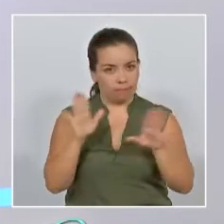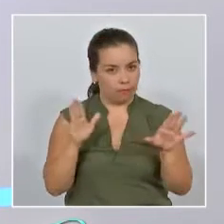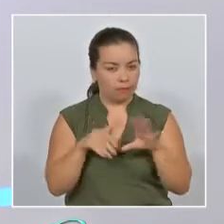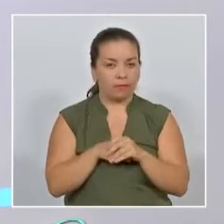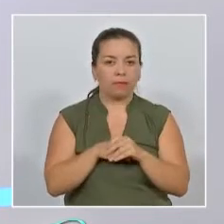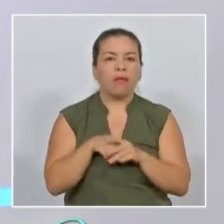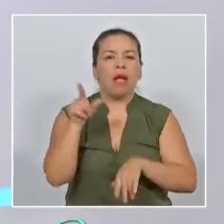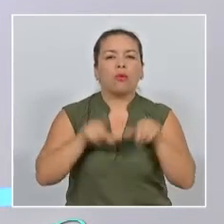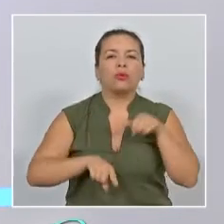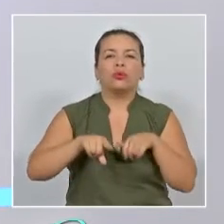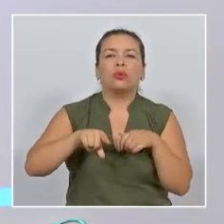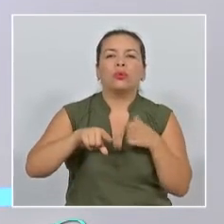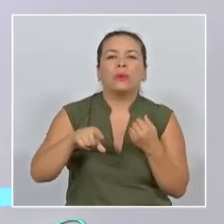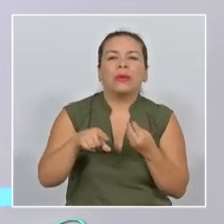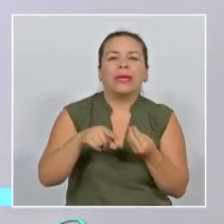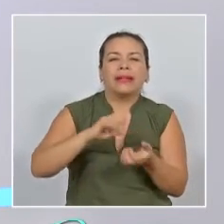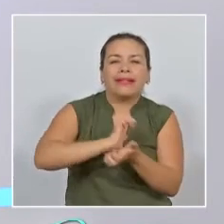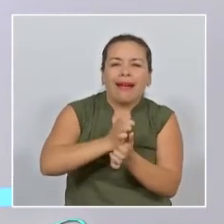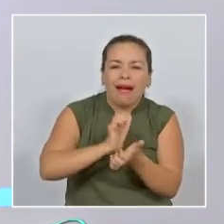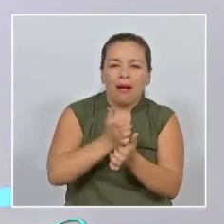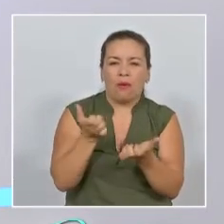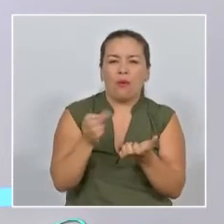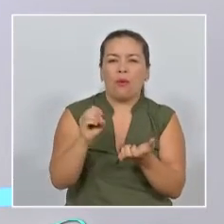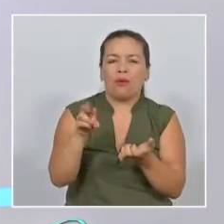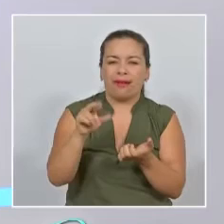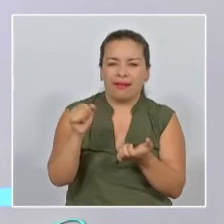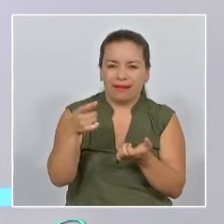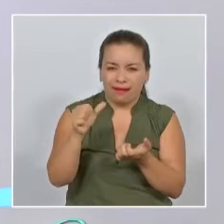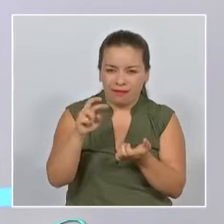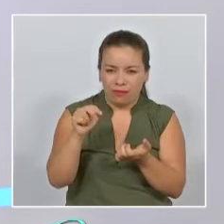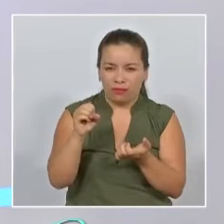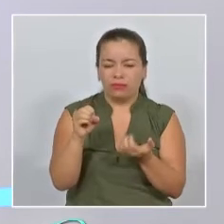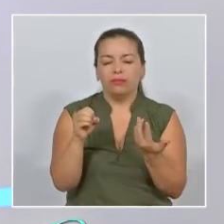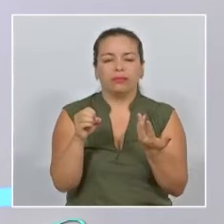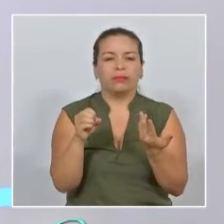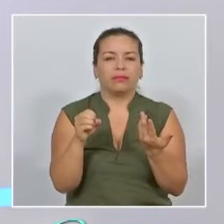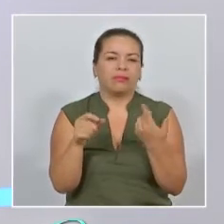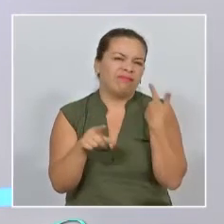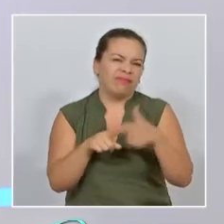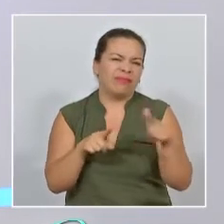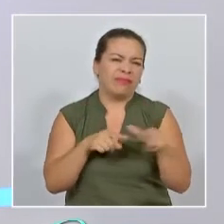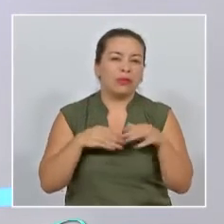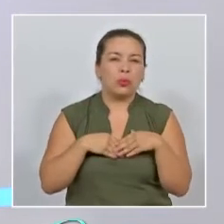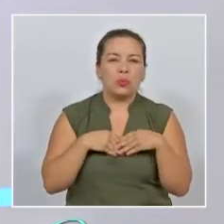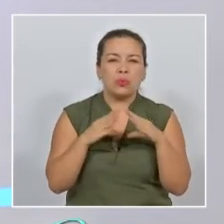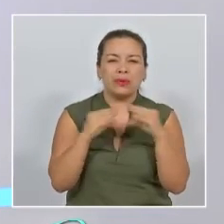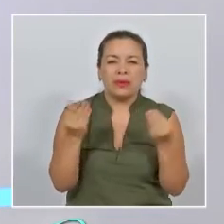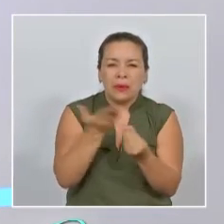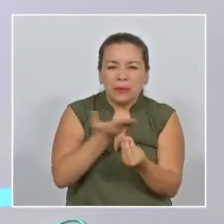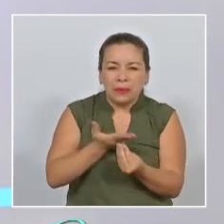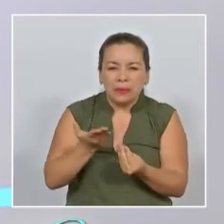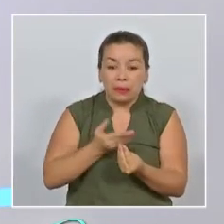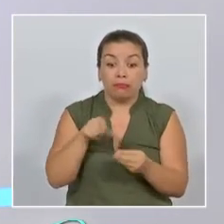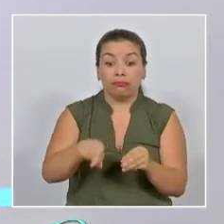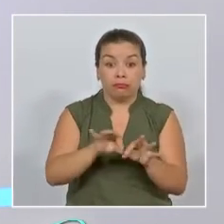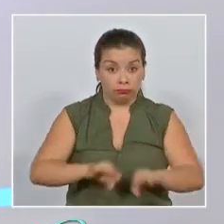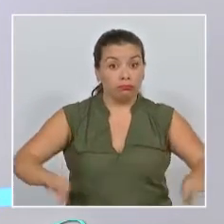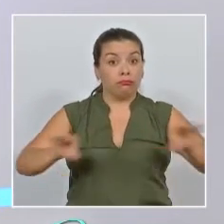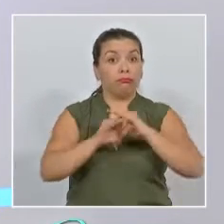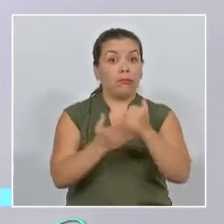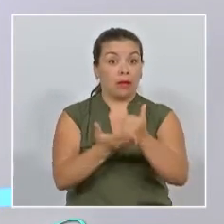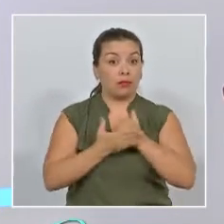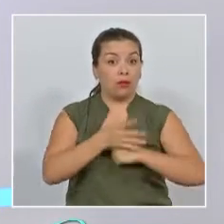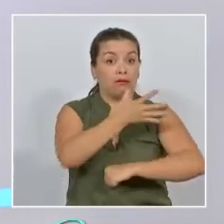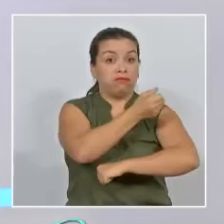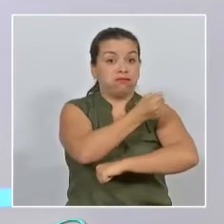condimentos como el ajo, la cebolla de huevo, el orégano, que son de una gran ayuda en la hipertensión arterial,